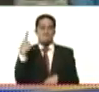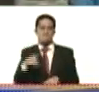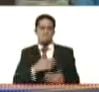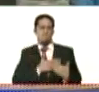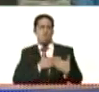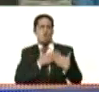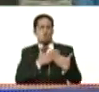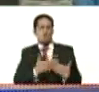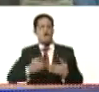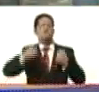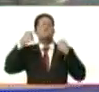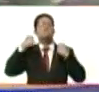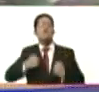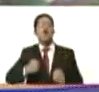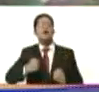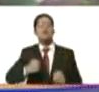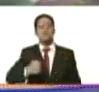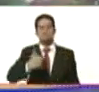de ser.